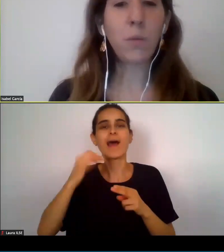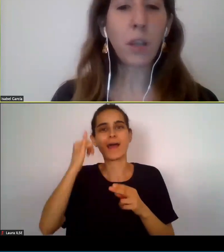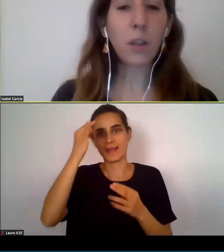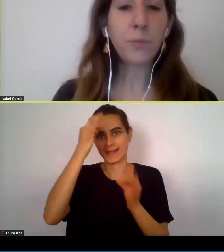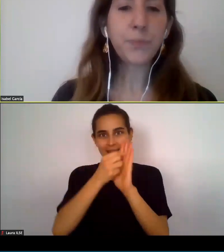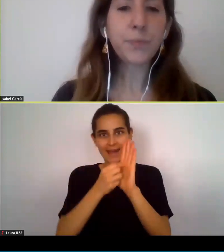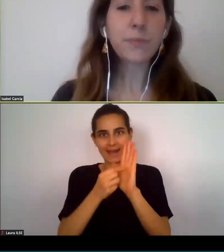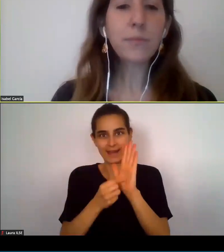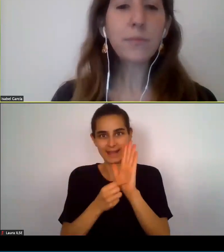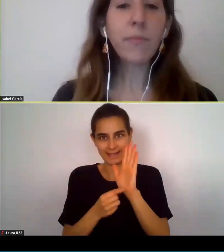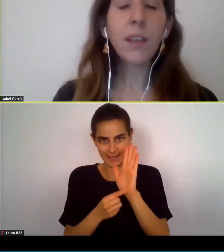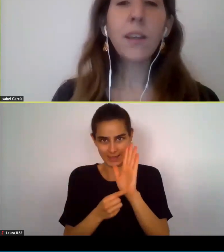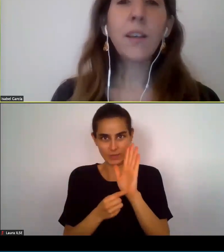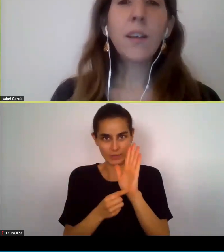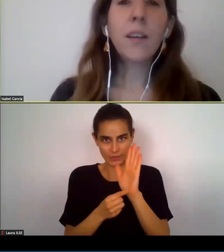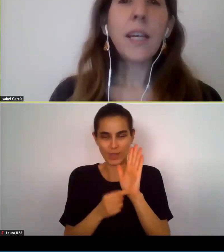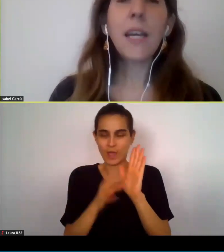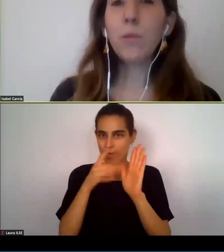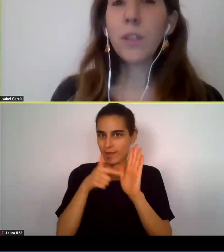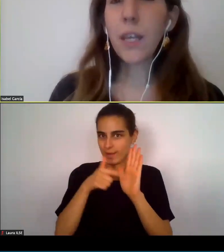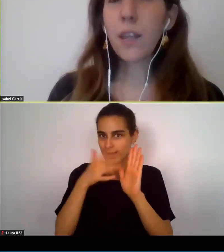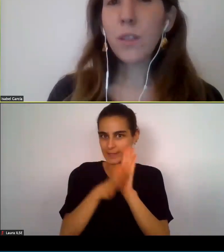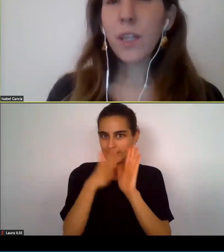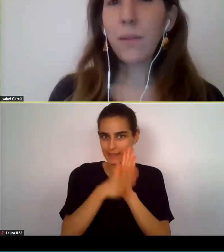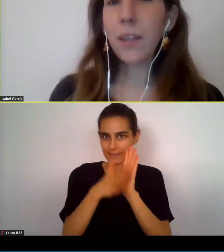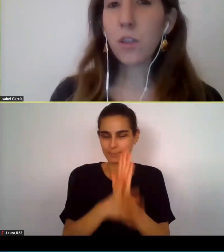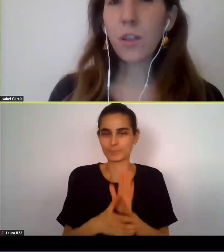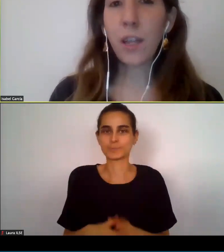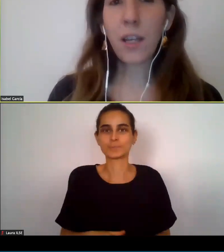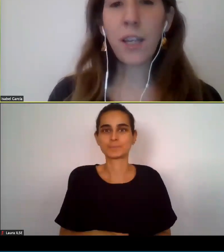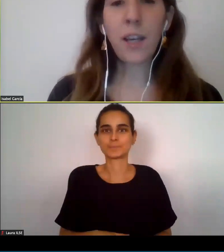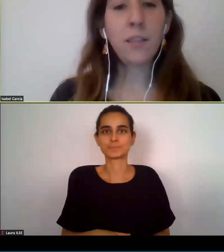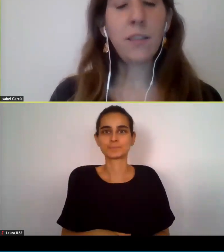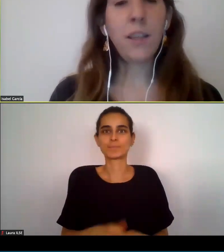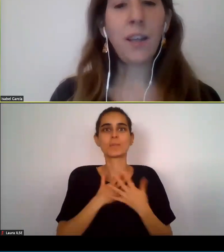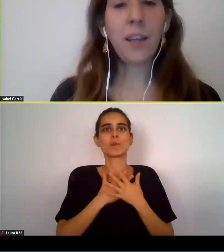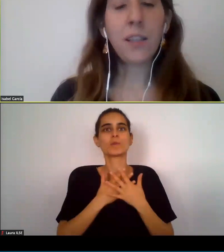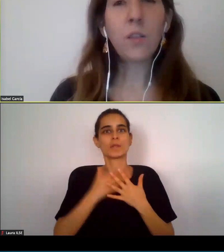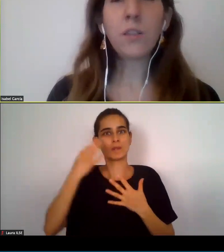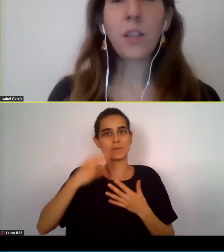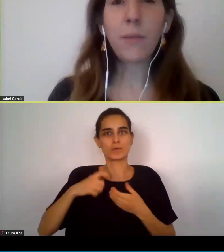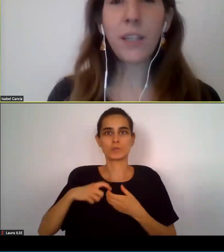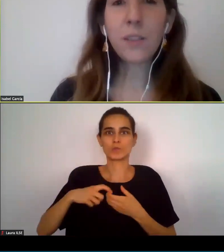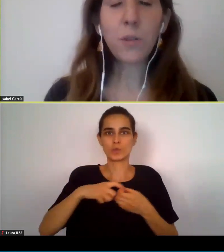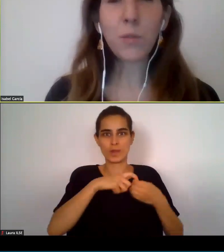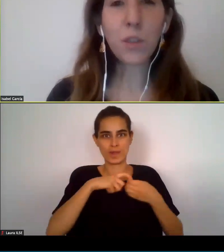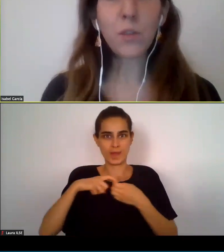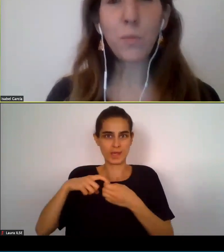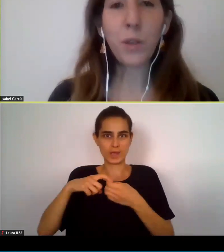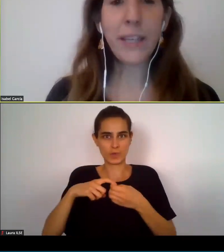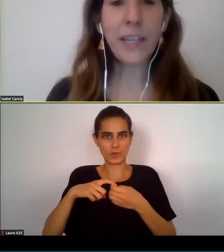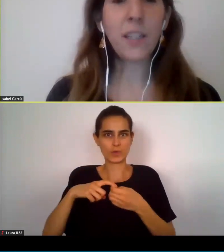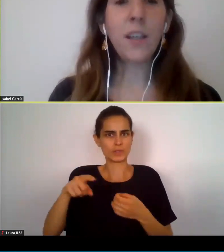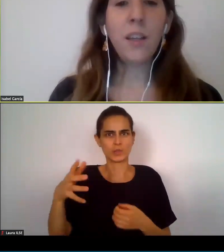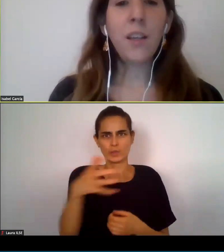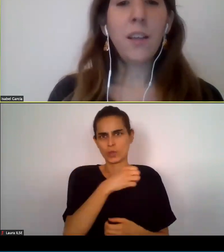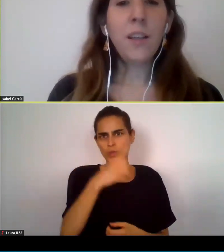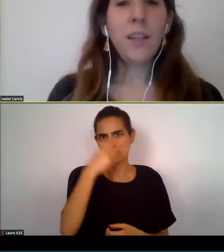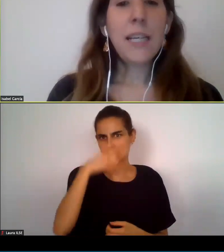a continuación. El voluntariado es una actividad solidaria, eso lo sabéis todos vosotros muy